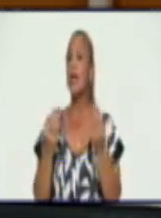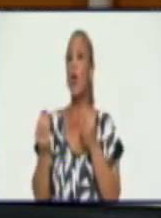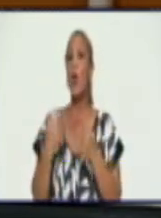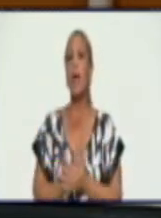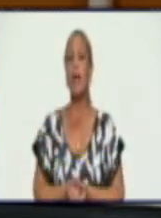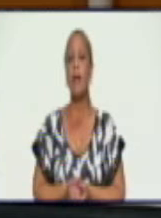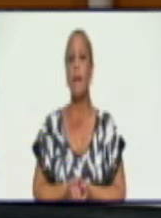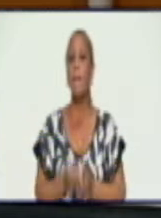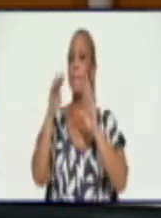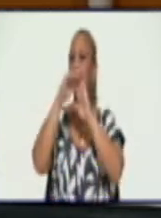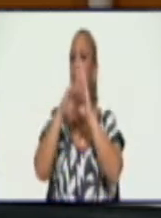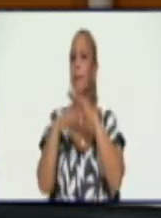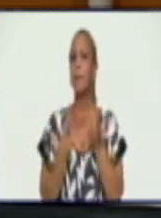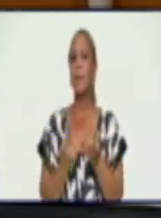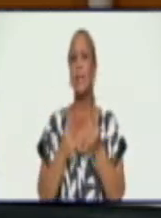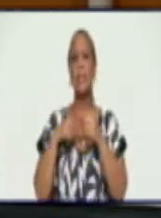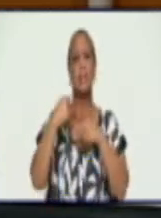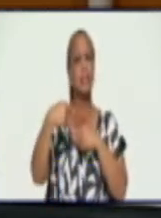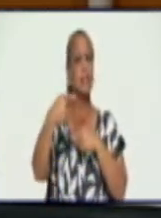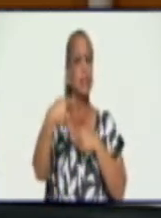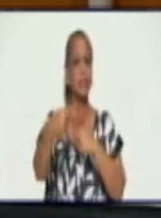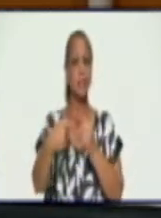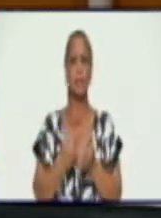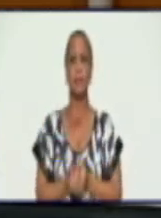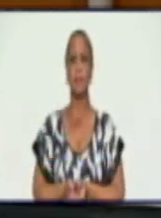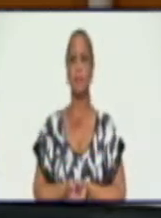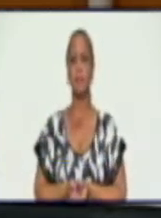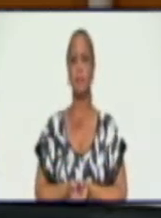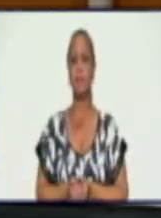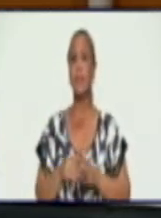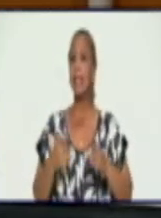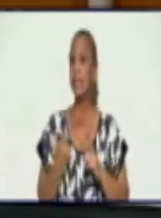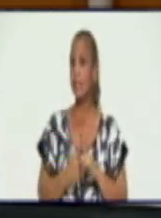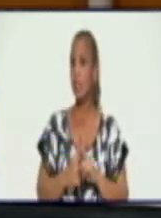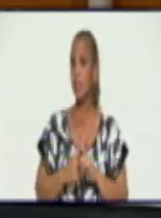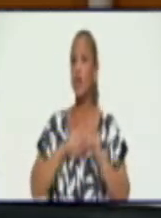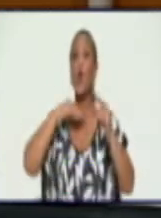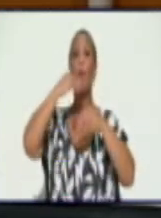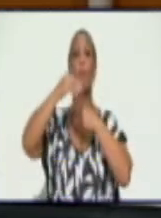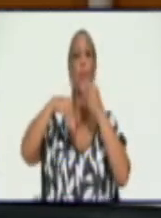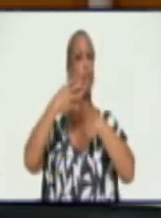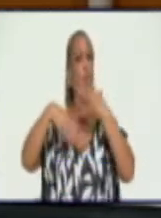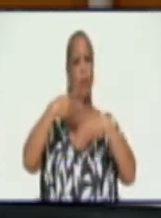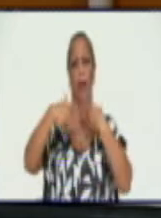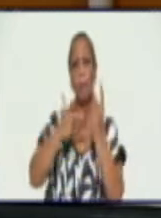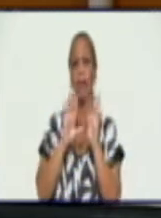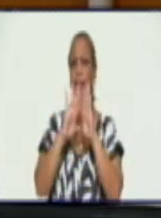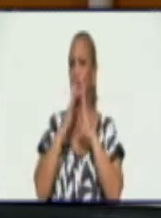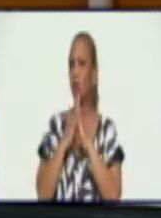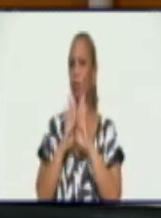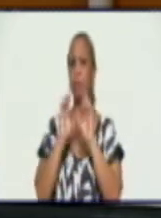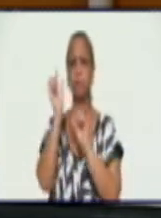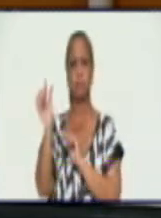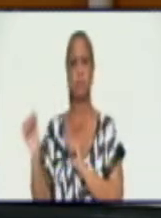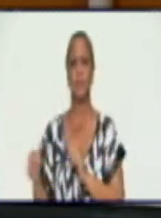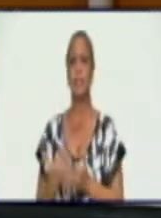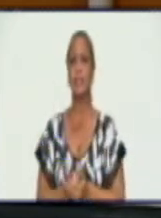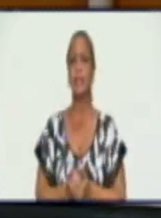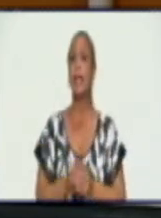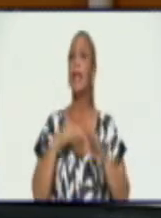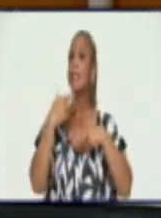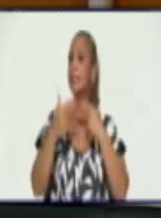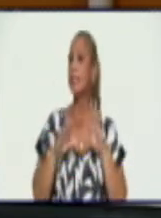la cotidianidad y los problemas de todo el mundo estamos haciendo un plan de medida que marca